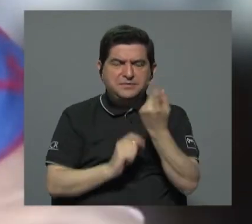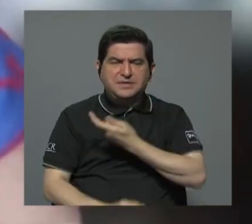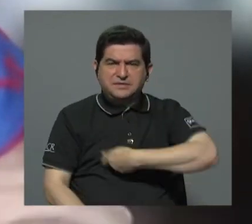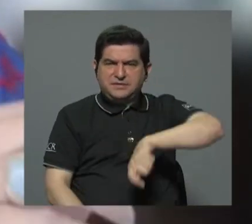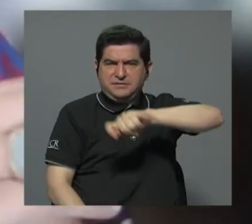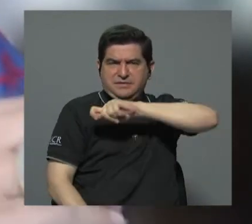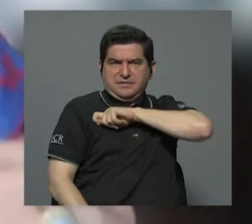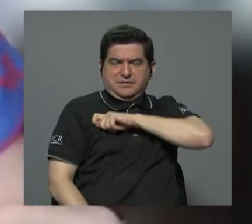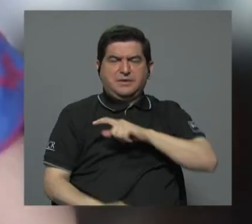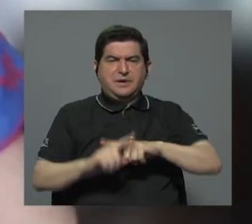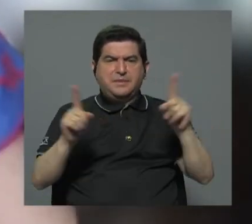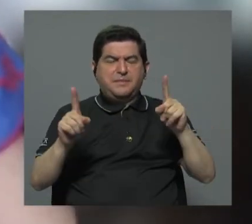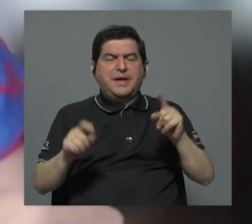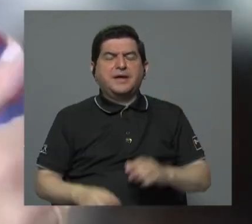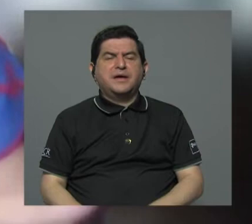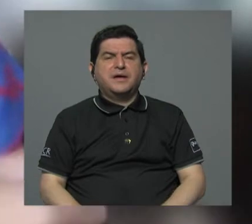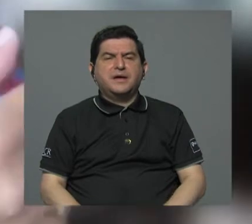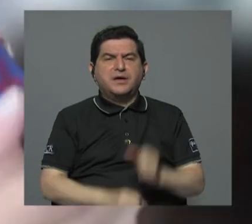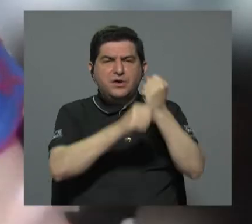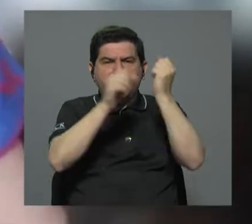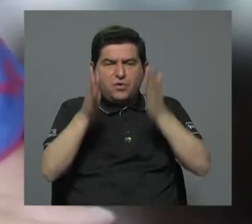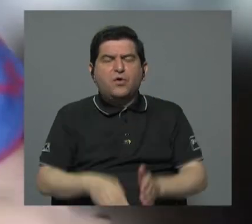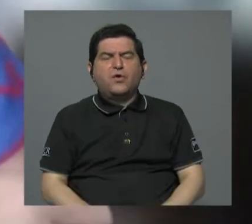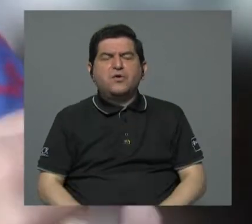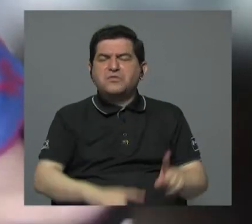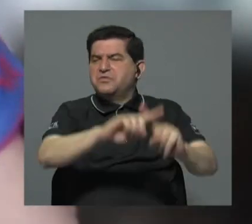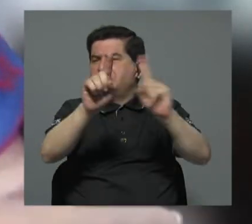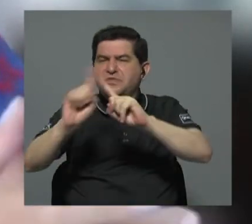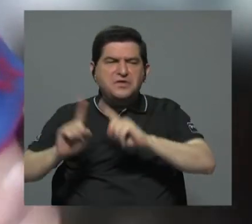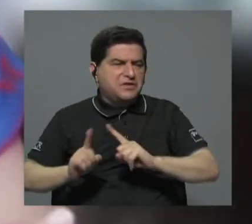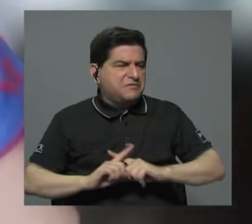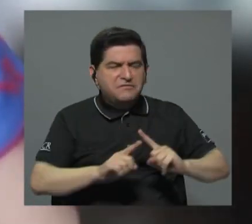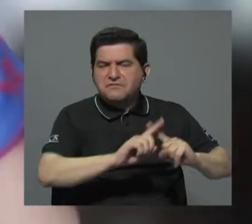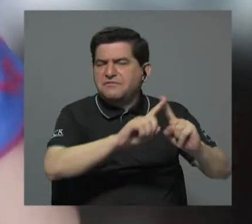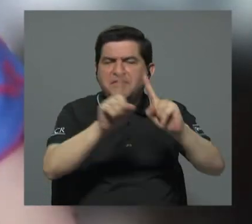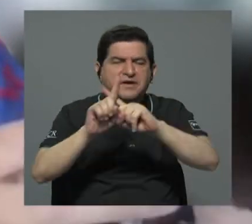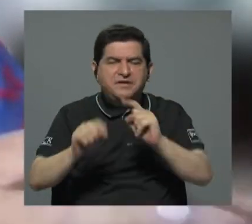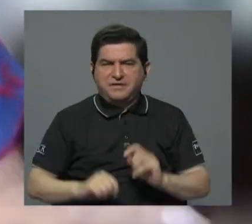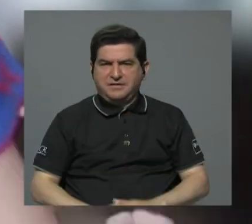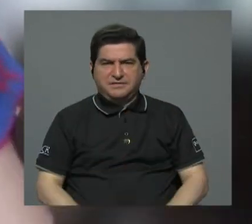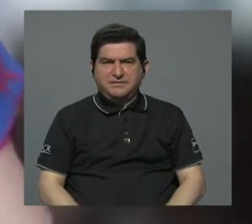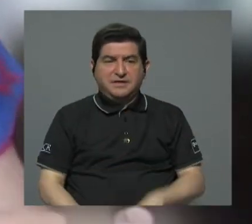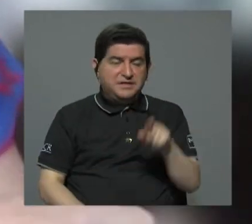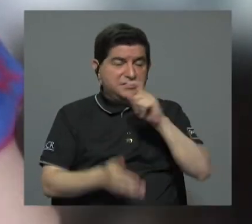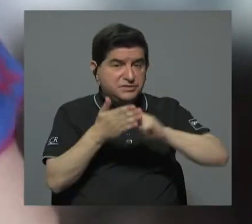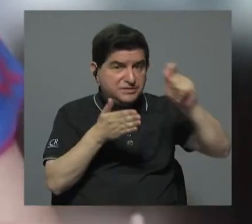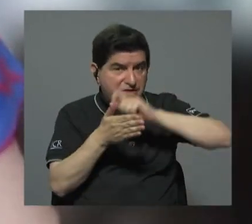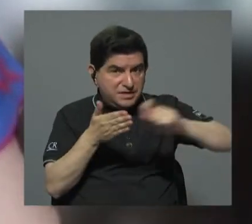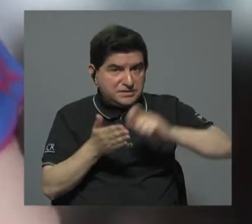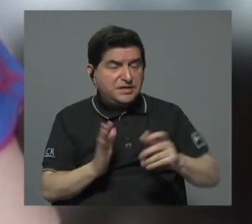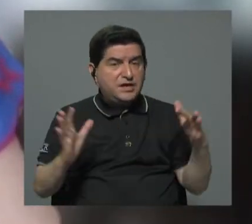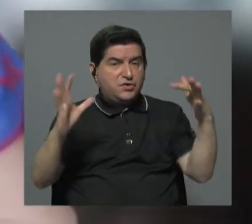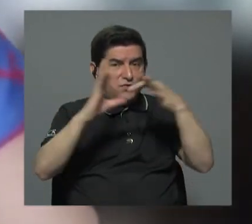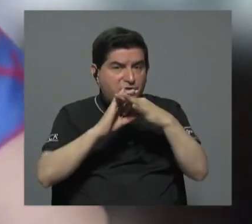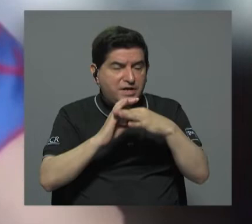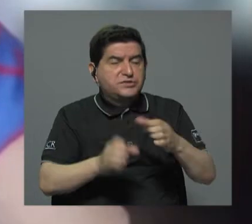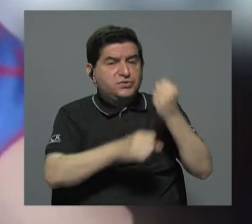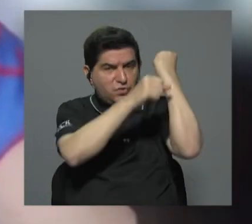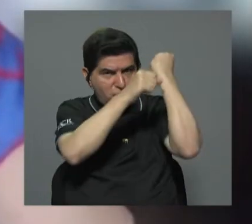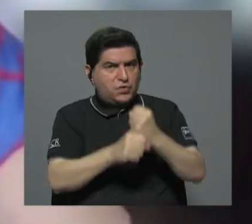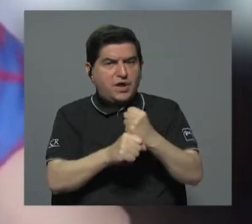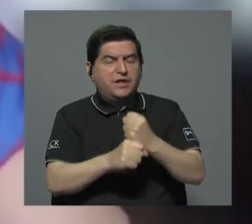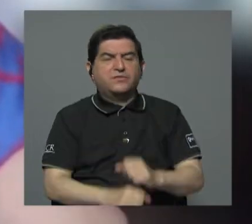lo que los conquistadores, Hernán Cortés, Bernal Díaz del Castillo, Francisco de Aguilar, etcétera, escribieron en torno a la conquista.